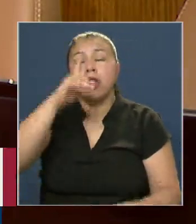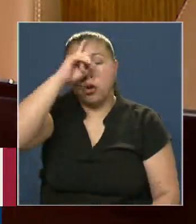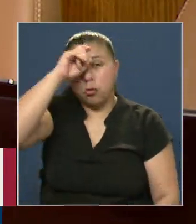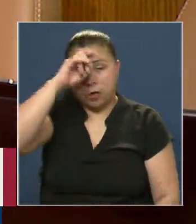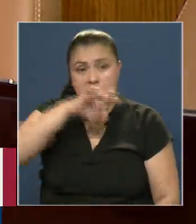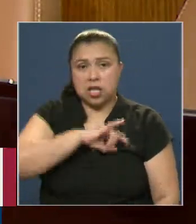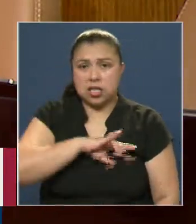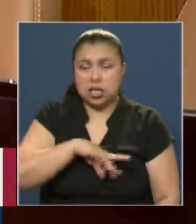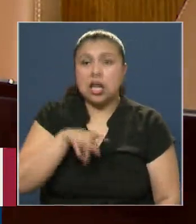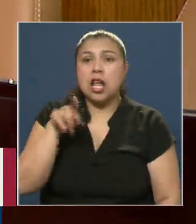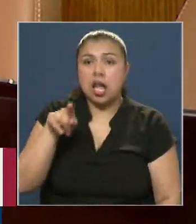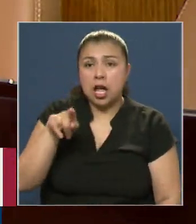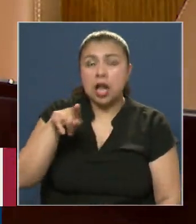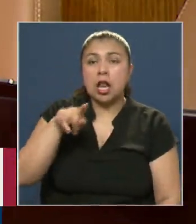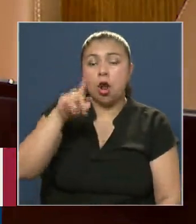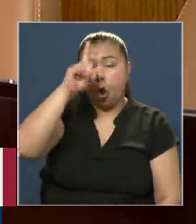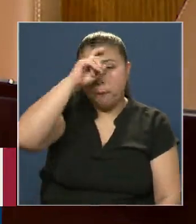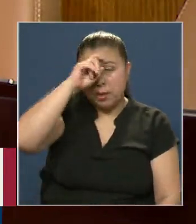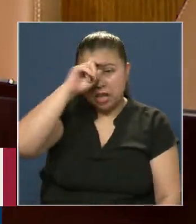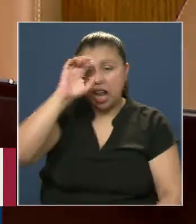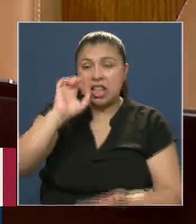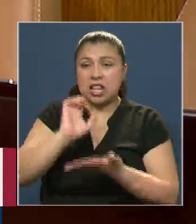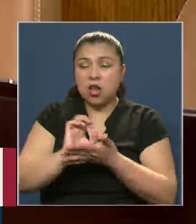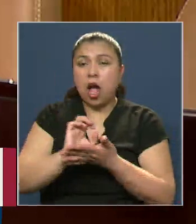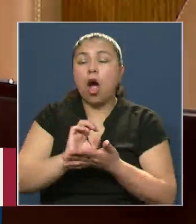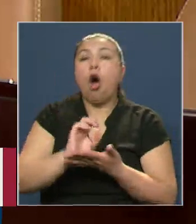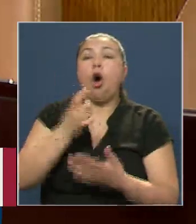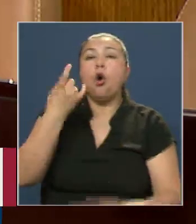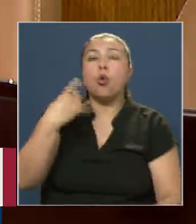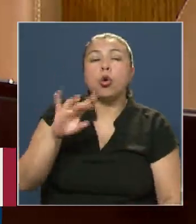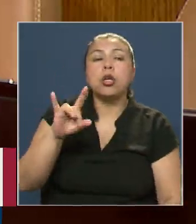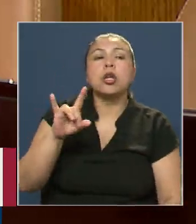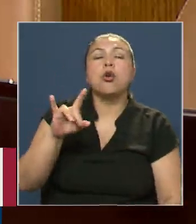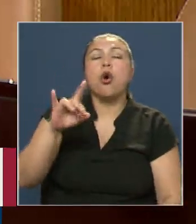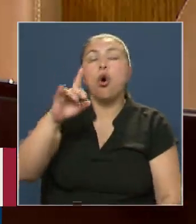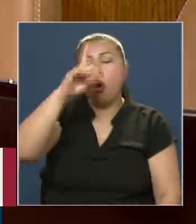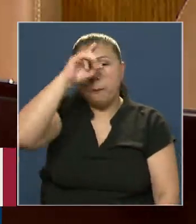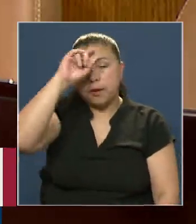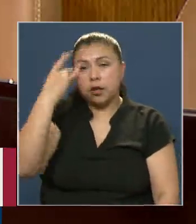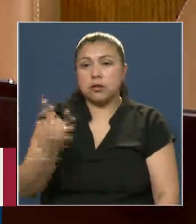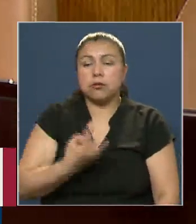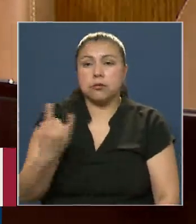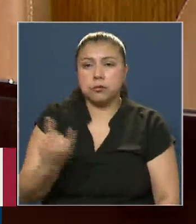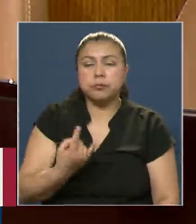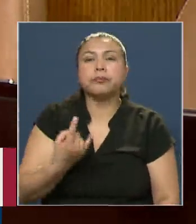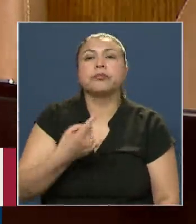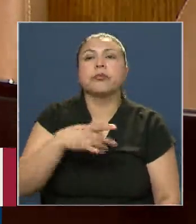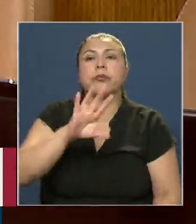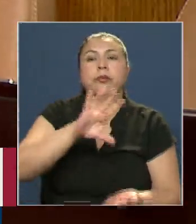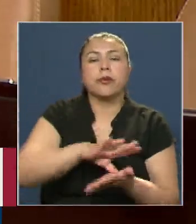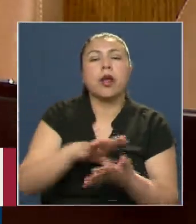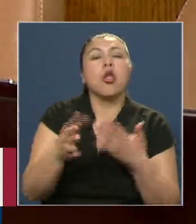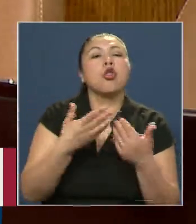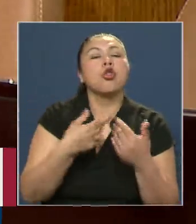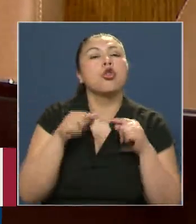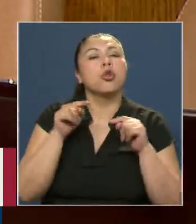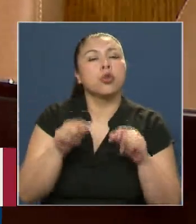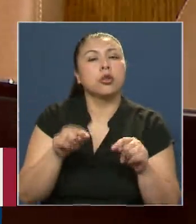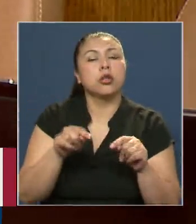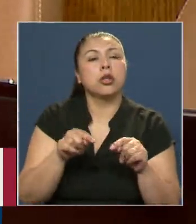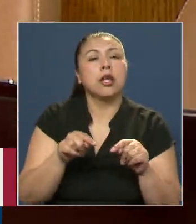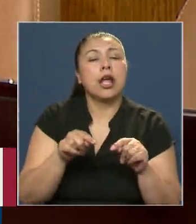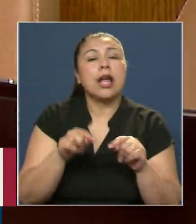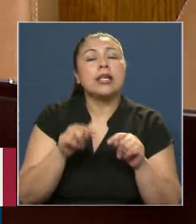hospital estatal, el único hospital clínico universitario del país, el cual